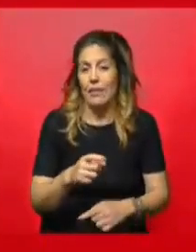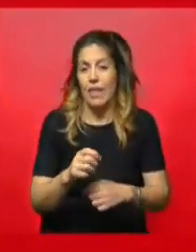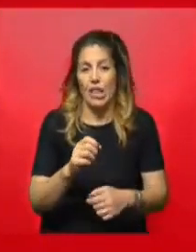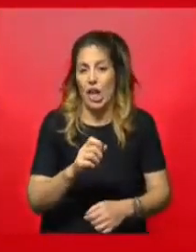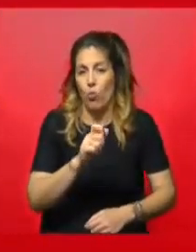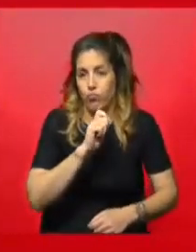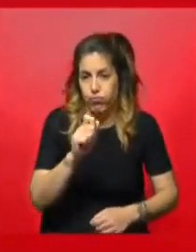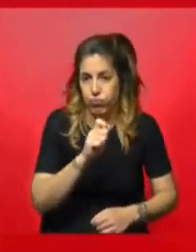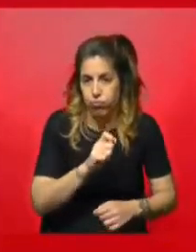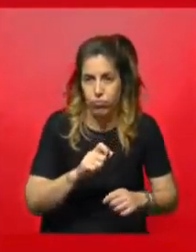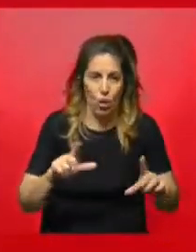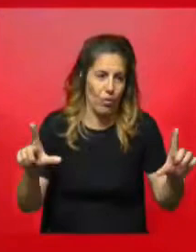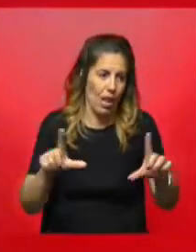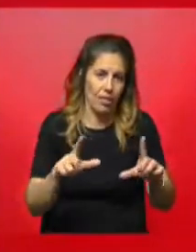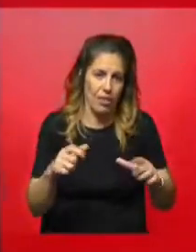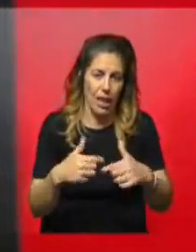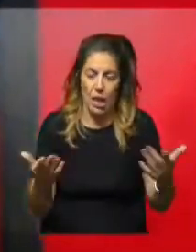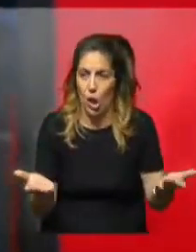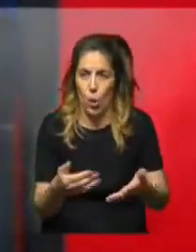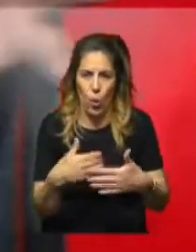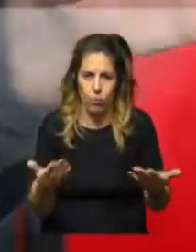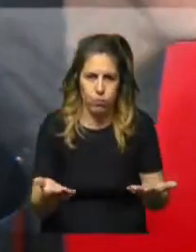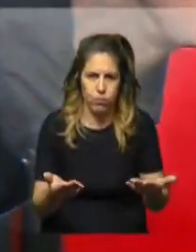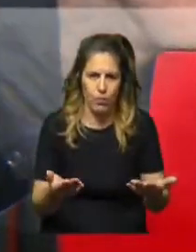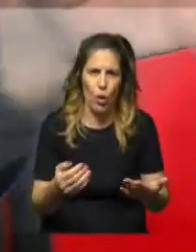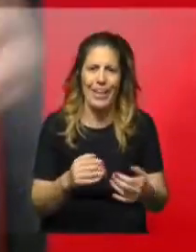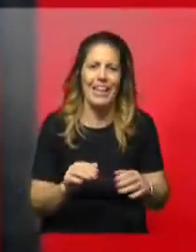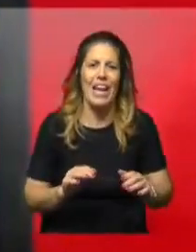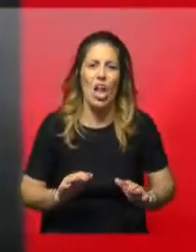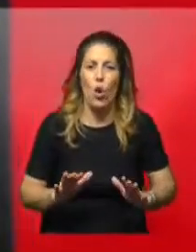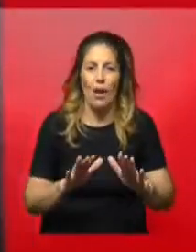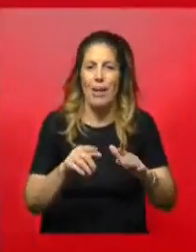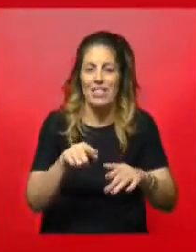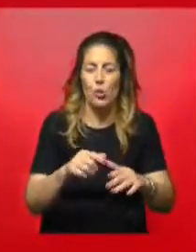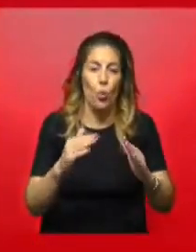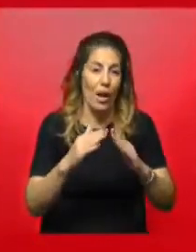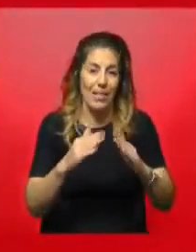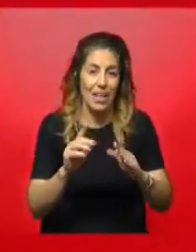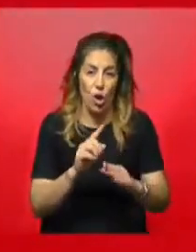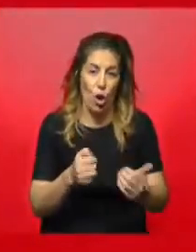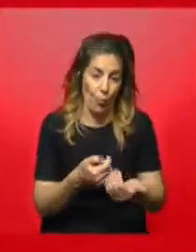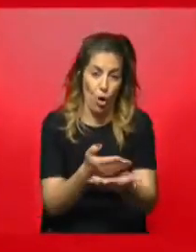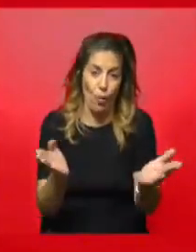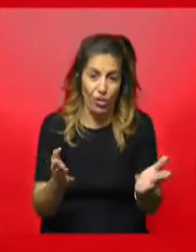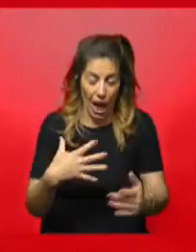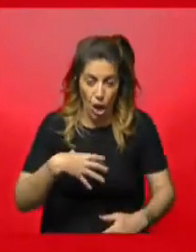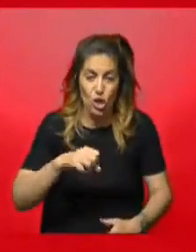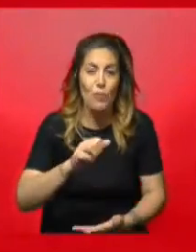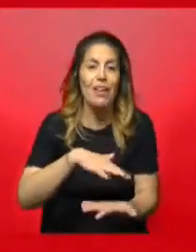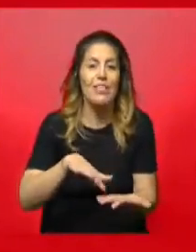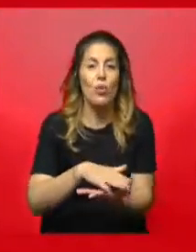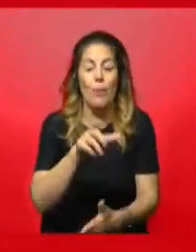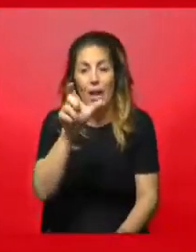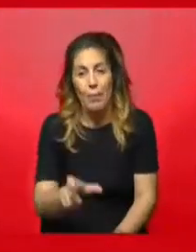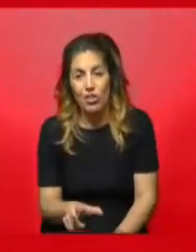sala de exposiciones porque no armar la exposición en tu casa y te sentás para te expones y la llevas a un lugar para que la gente la